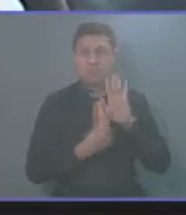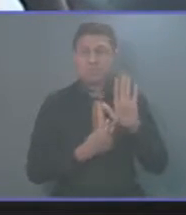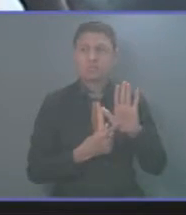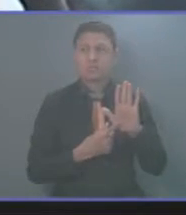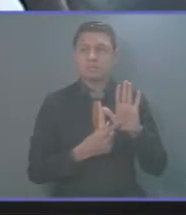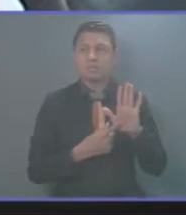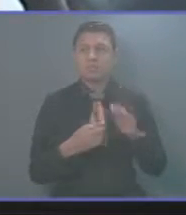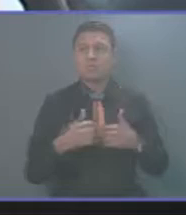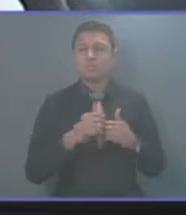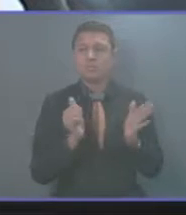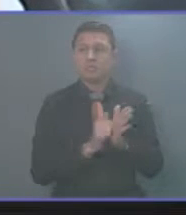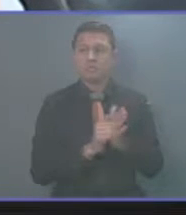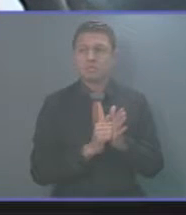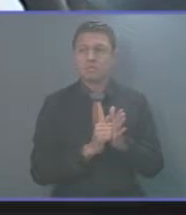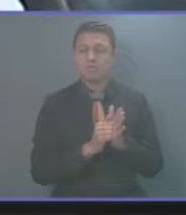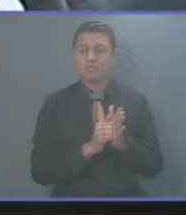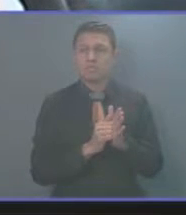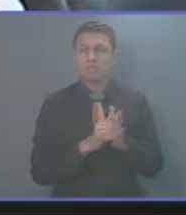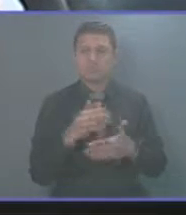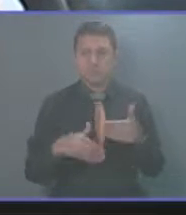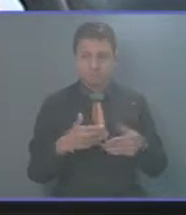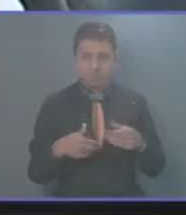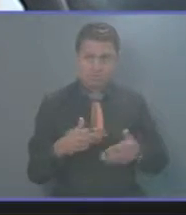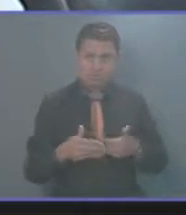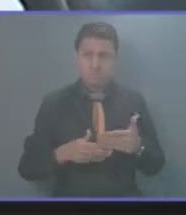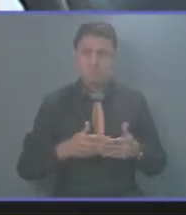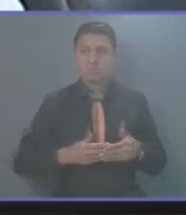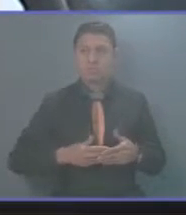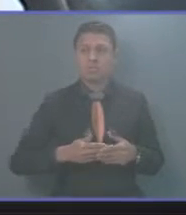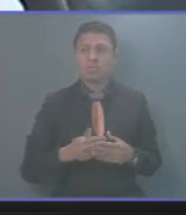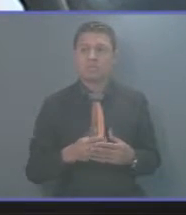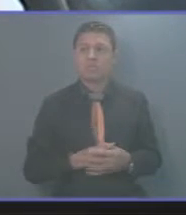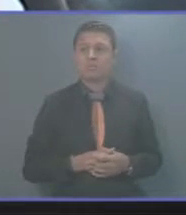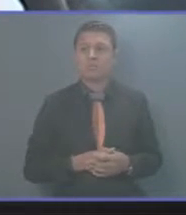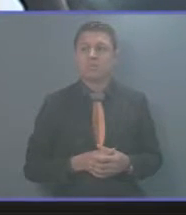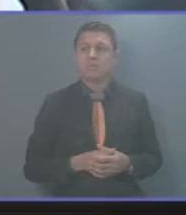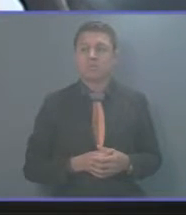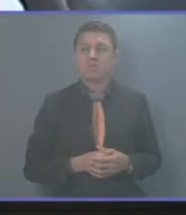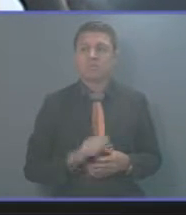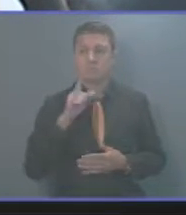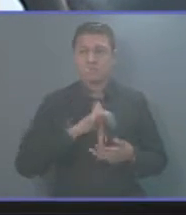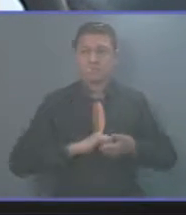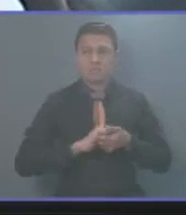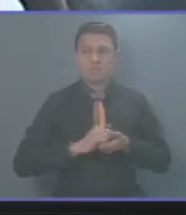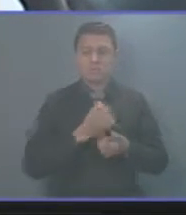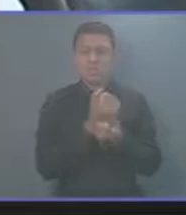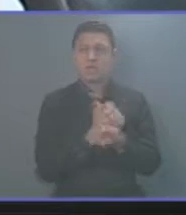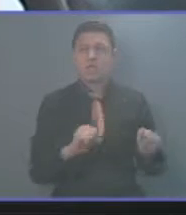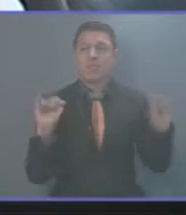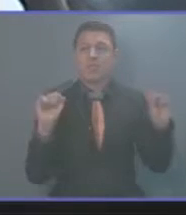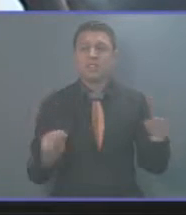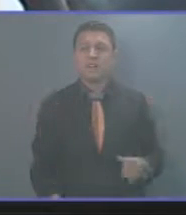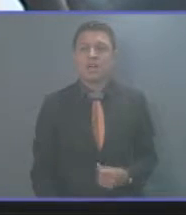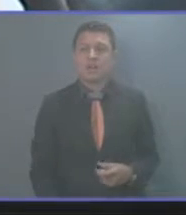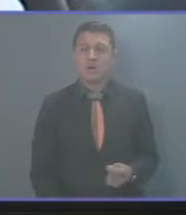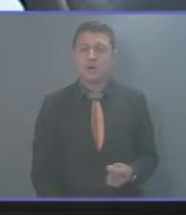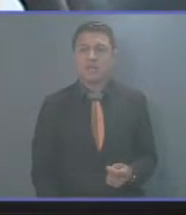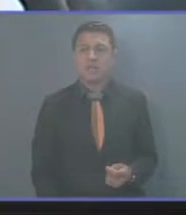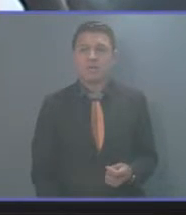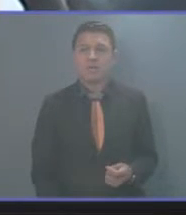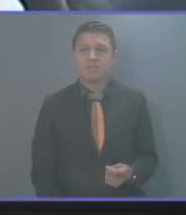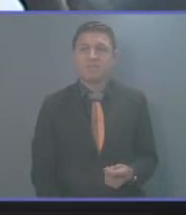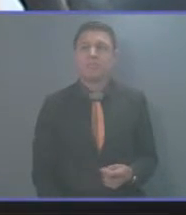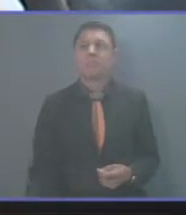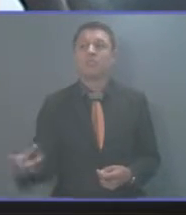notable pleno legislativo para los efectos consiguientes dio su libertad y tiene recomendable la